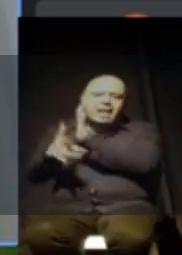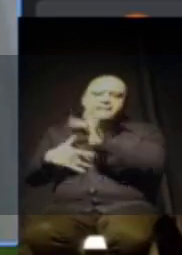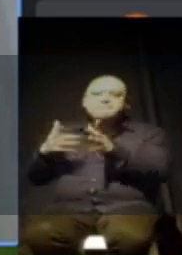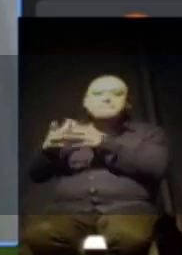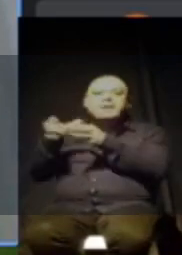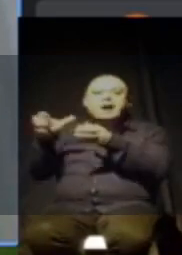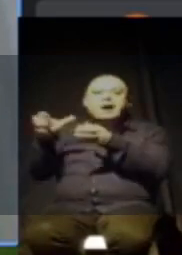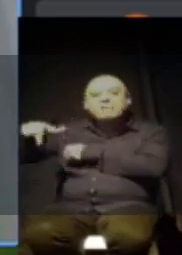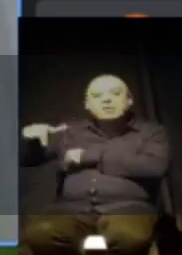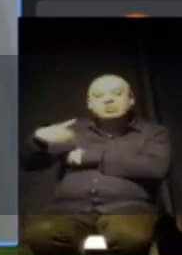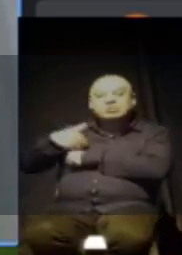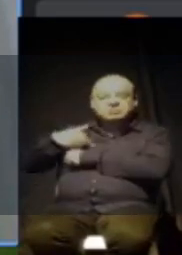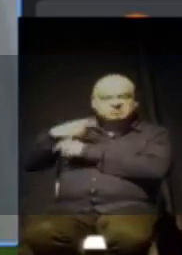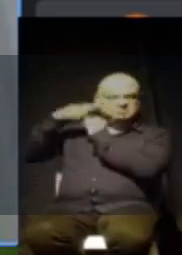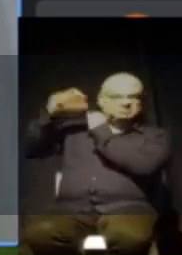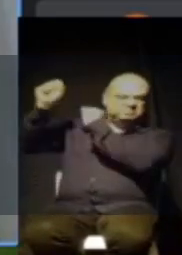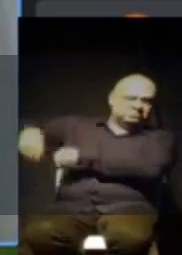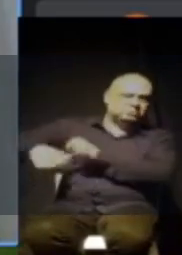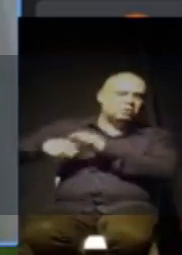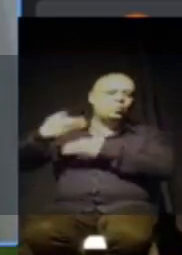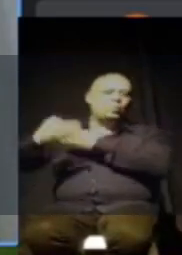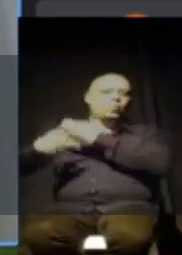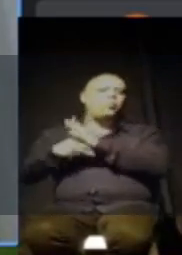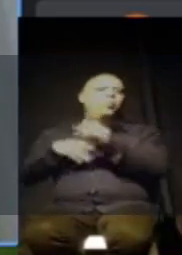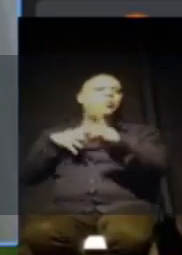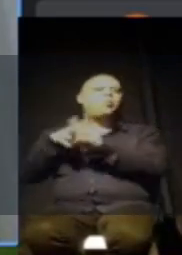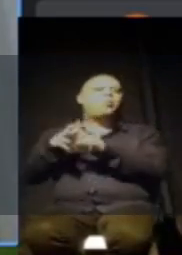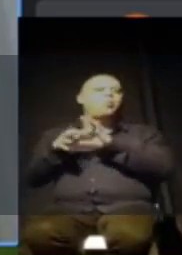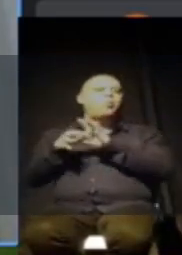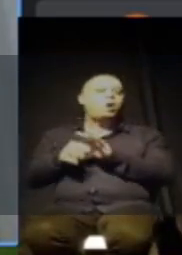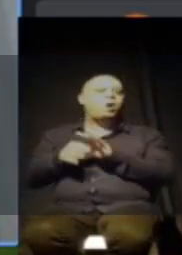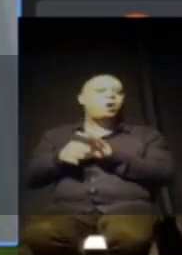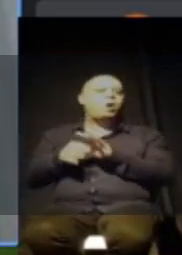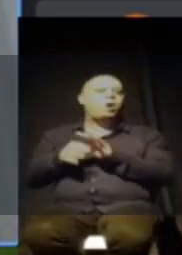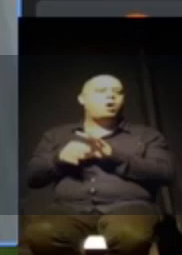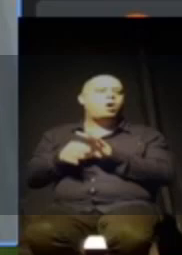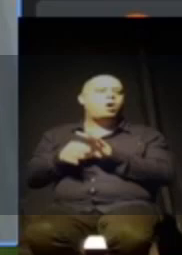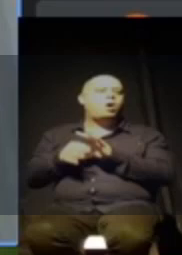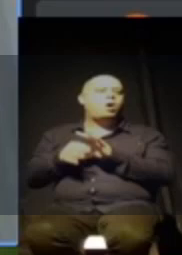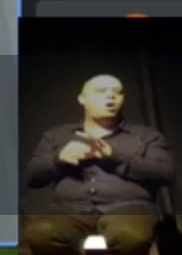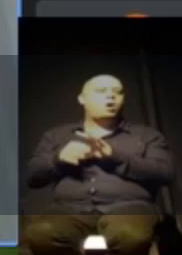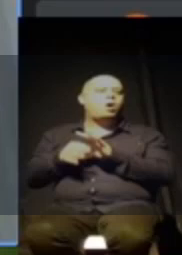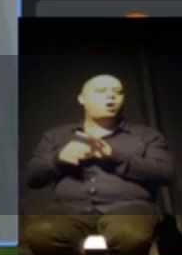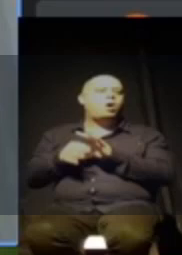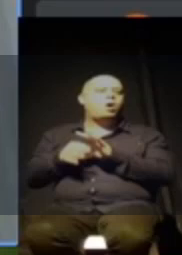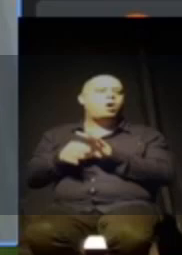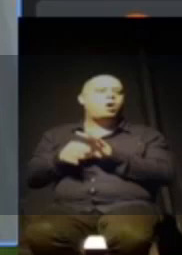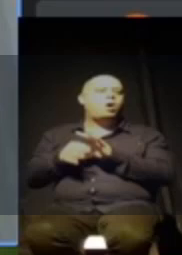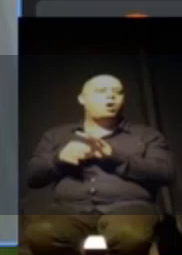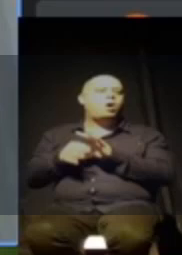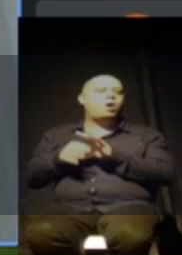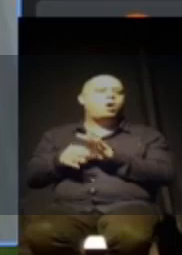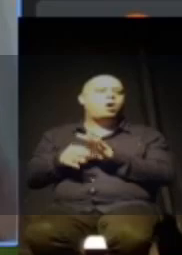empleadas por personas en general, focalizándose en las formas lingüísticas